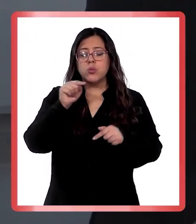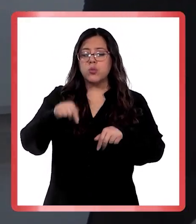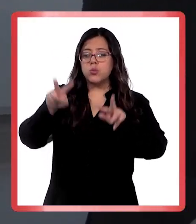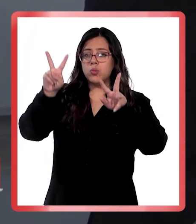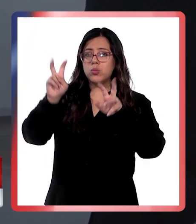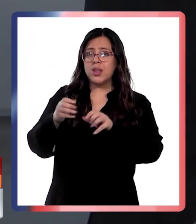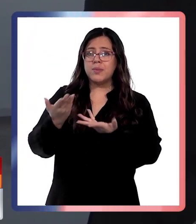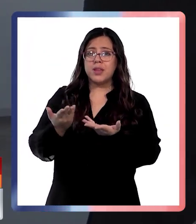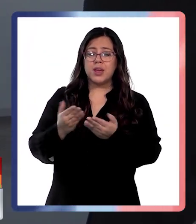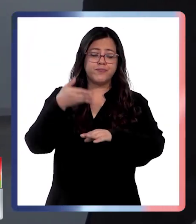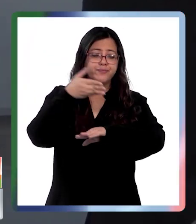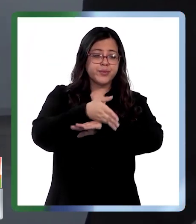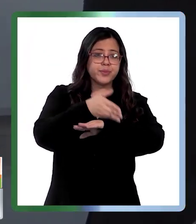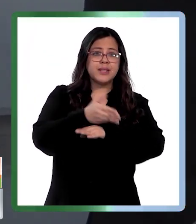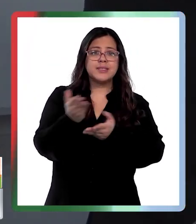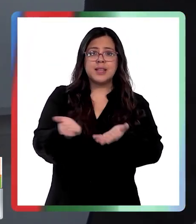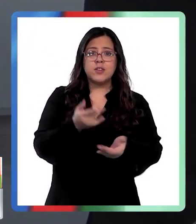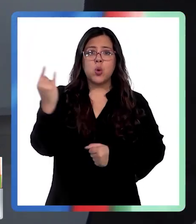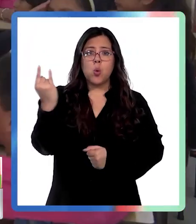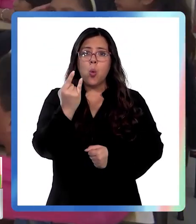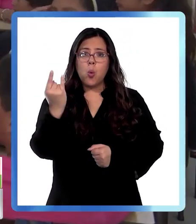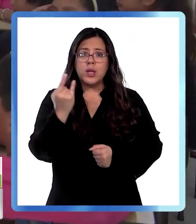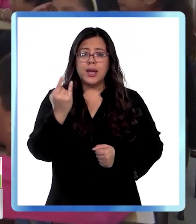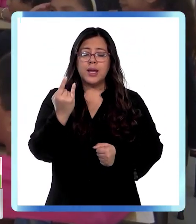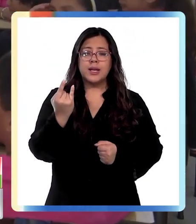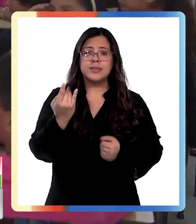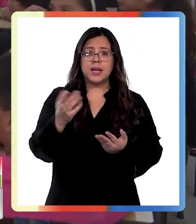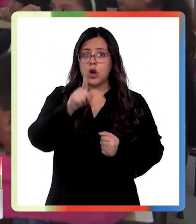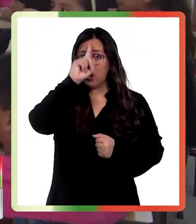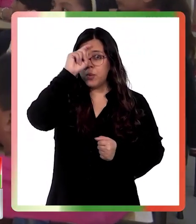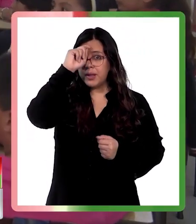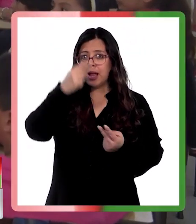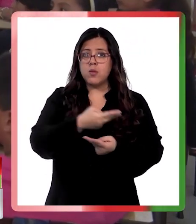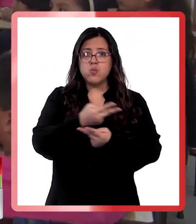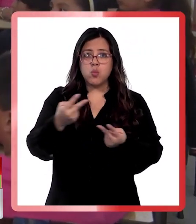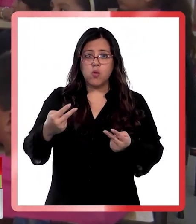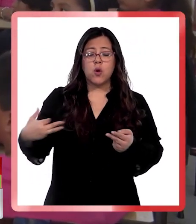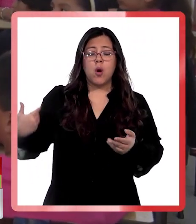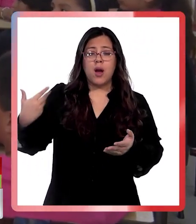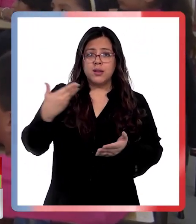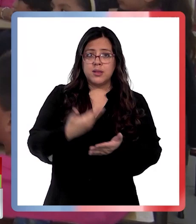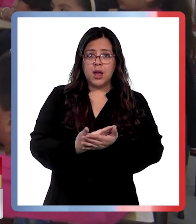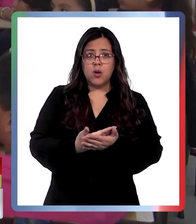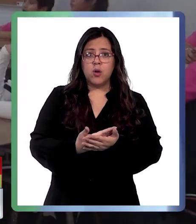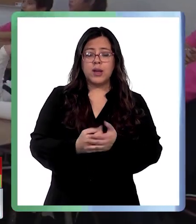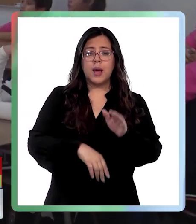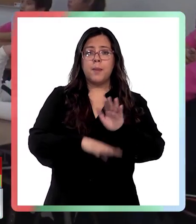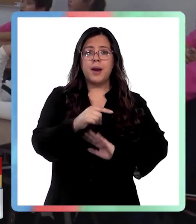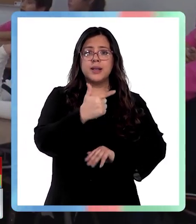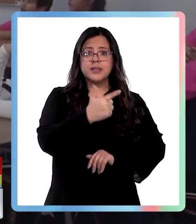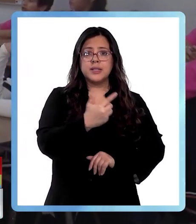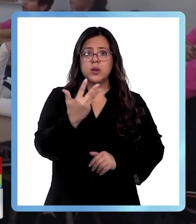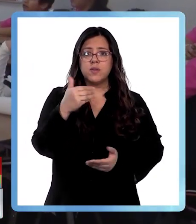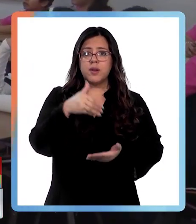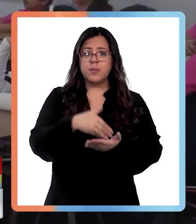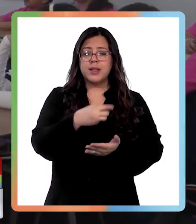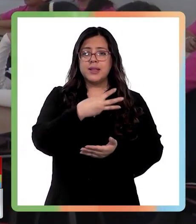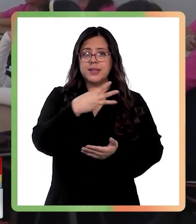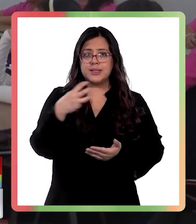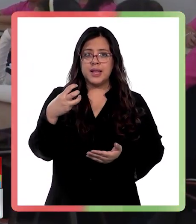Las consultas respiratorias en los servicios de urgencia en el sistema público en lo que va de este 2024 superan